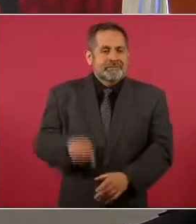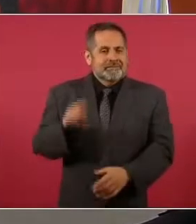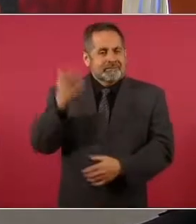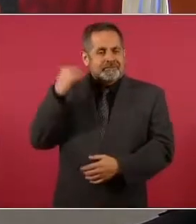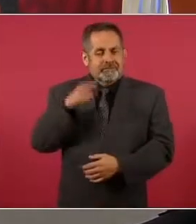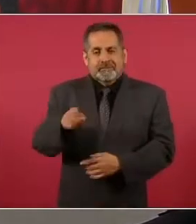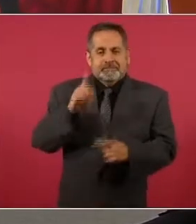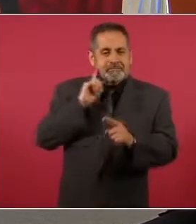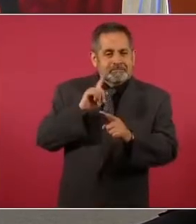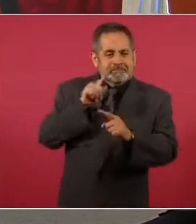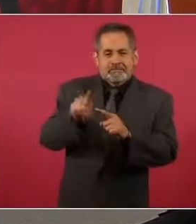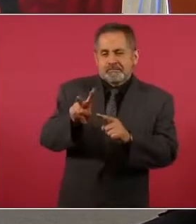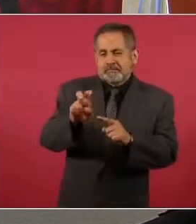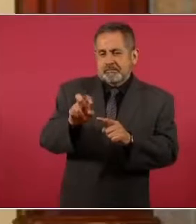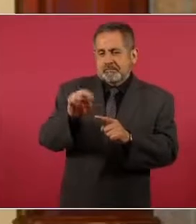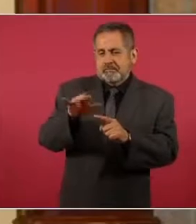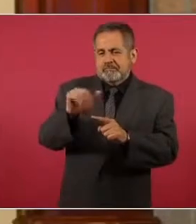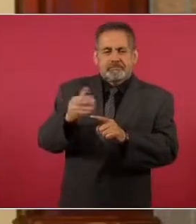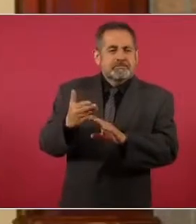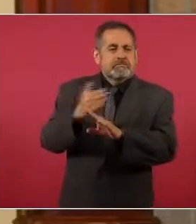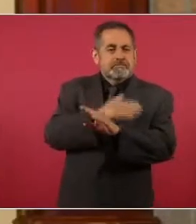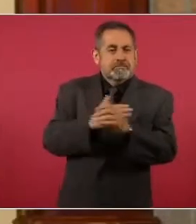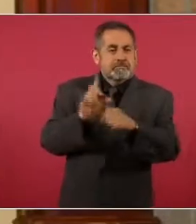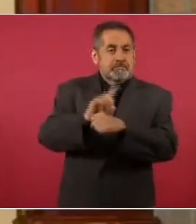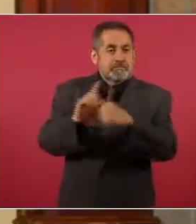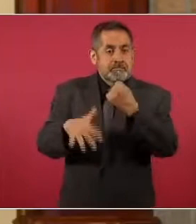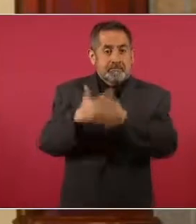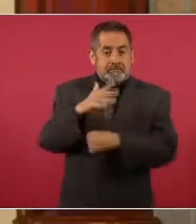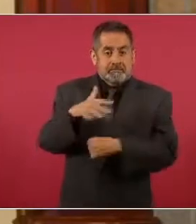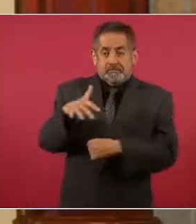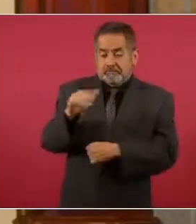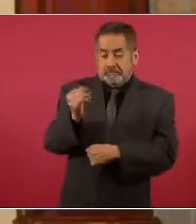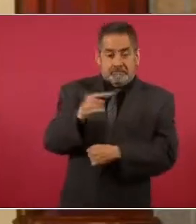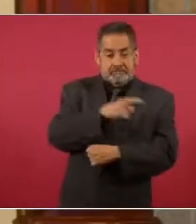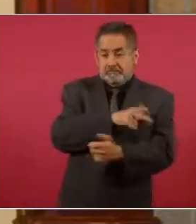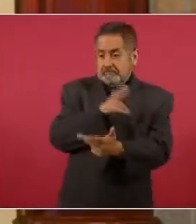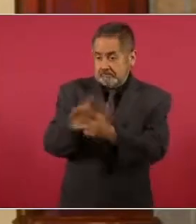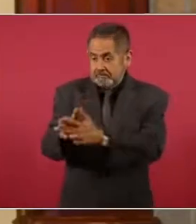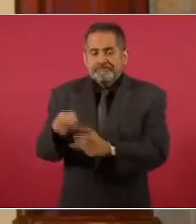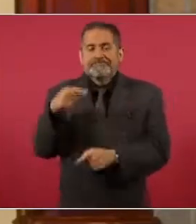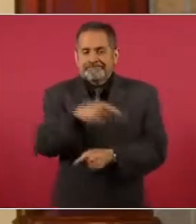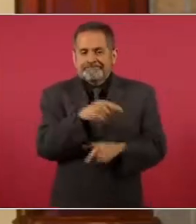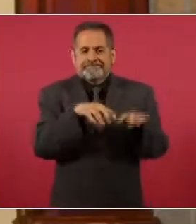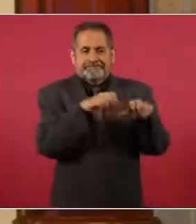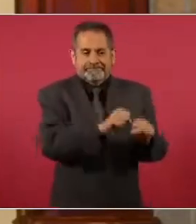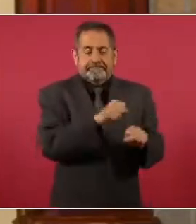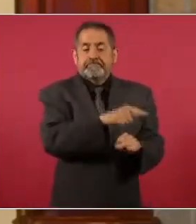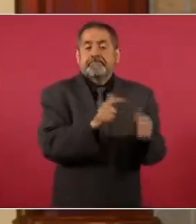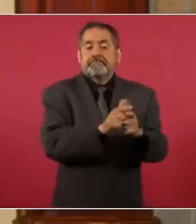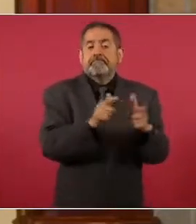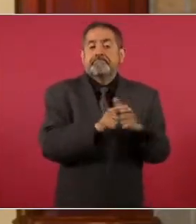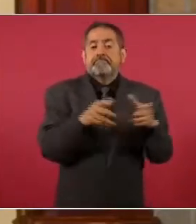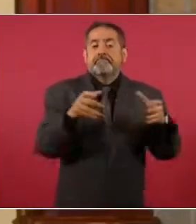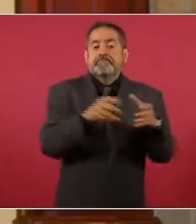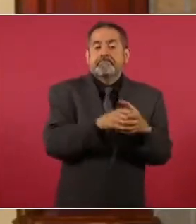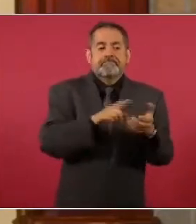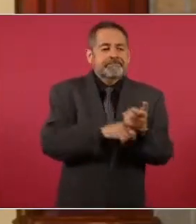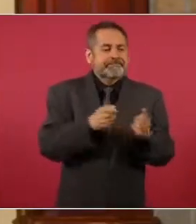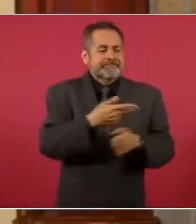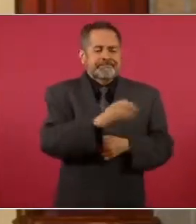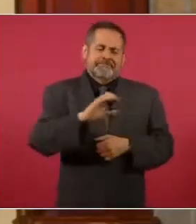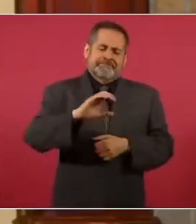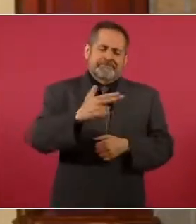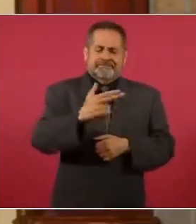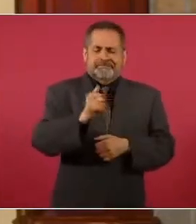N., ocurrido el pasado 15 de junio, y se le considera parte del grupo delictivo de los Chapos